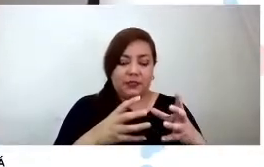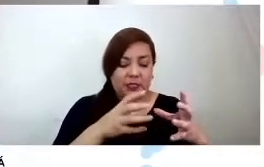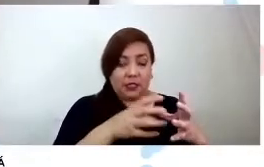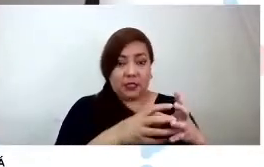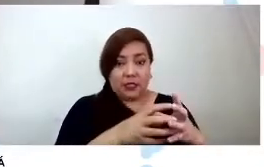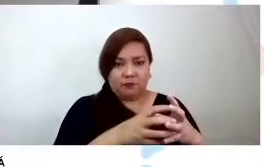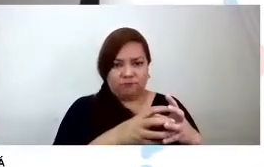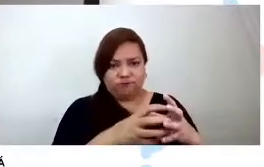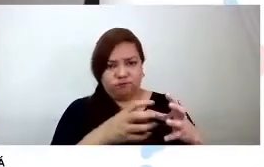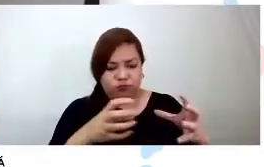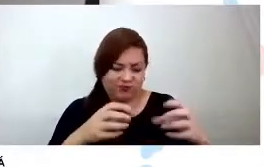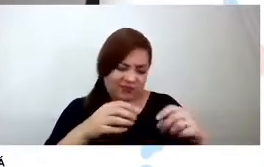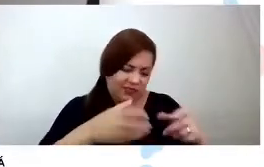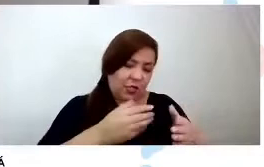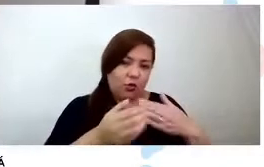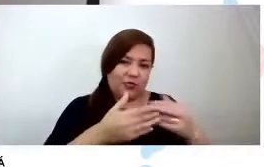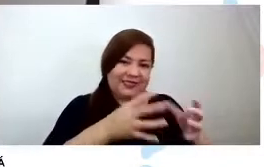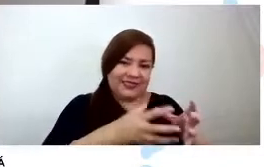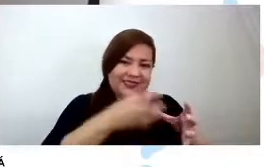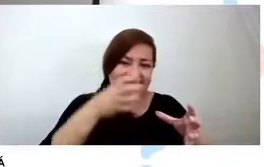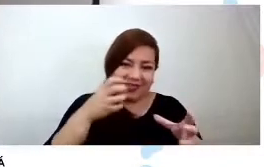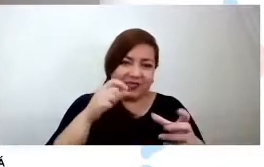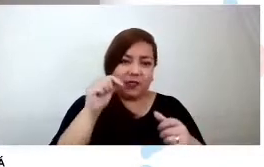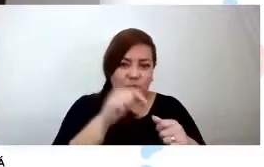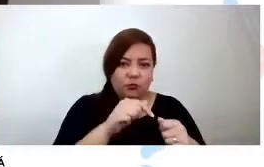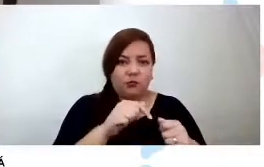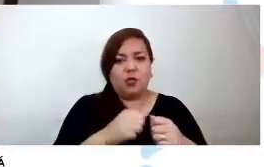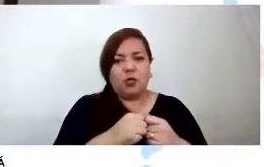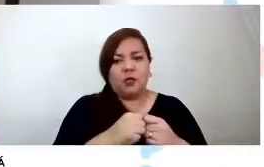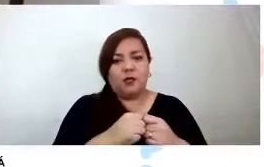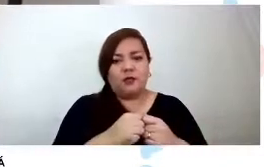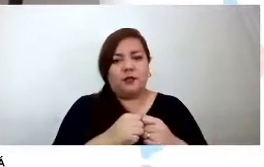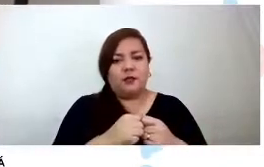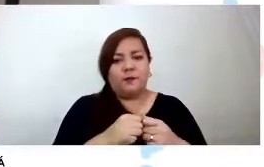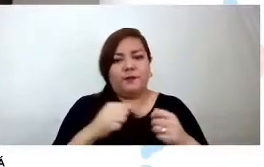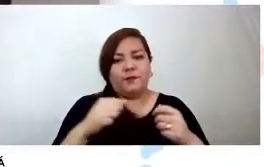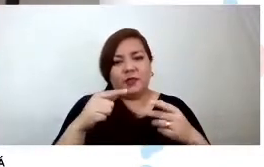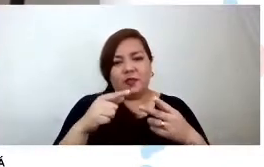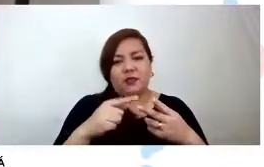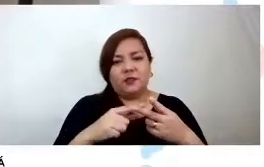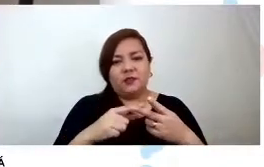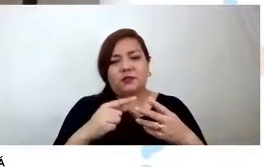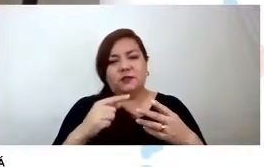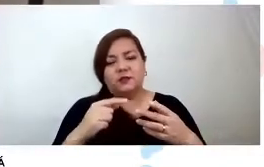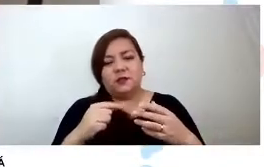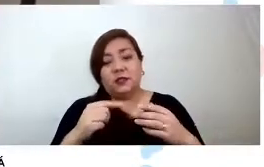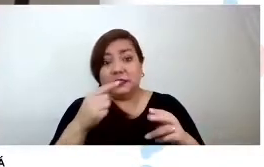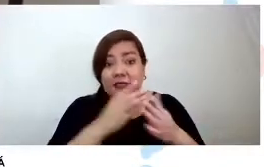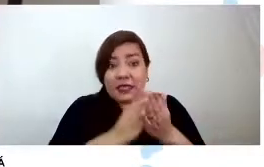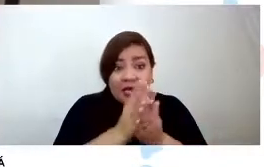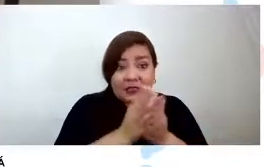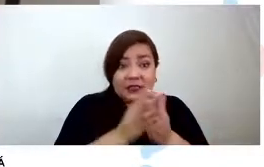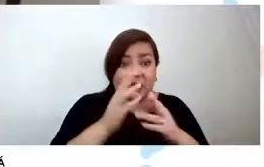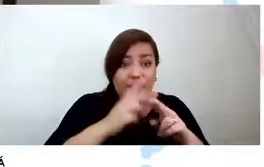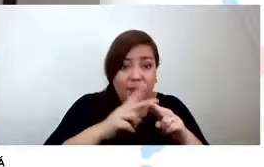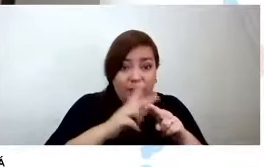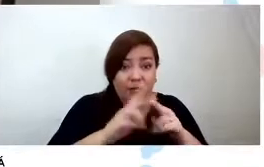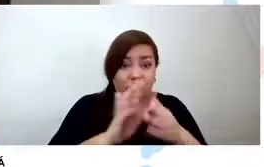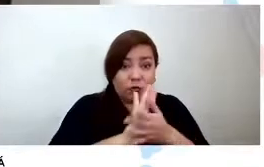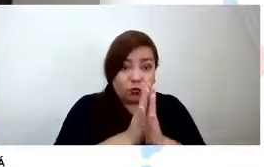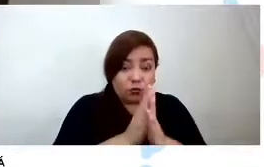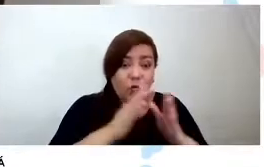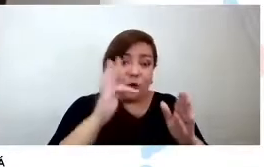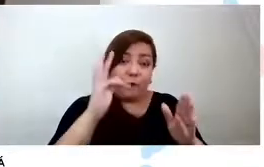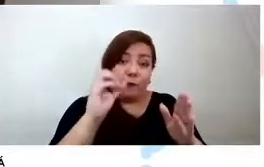una carrera técnica que se estudia en Argentina, ¿cierto? Claro, en Río Negro, en el que se hace la preparación de los fósiles. Y para eso